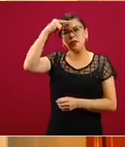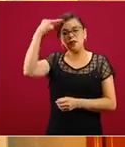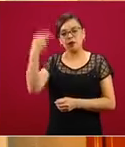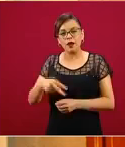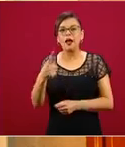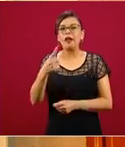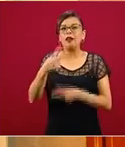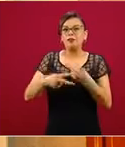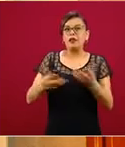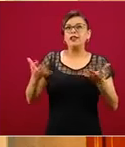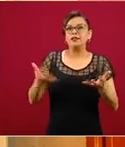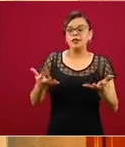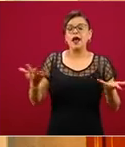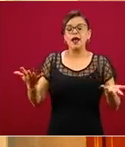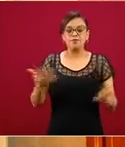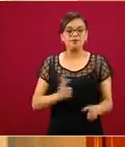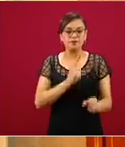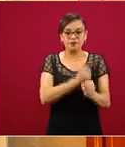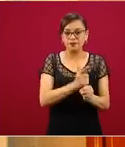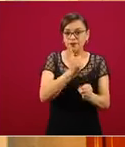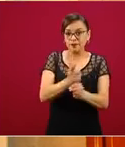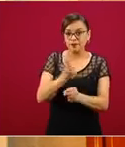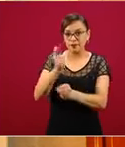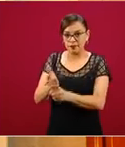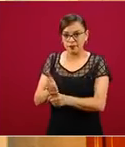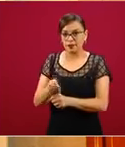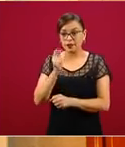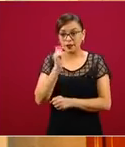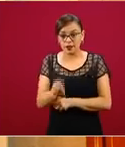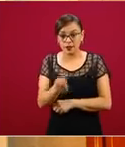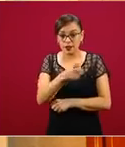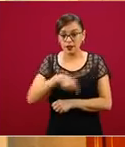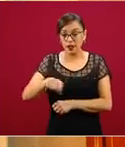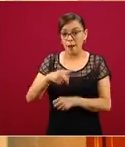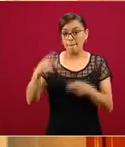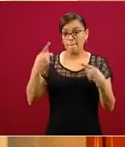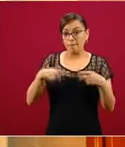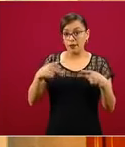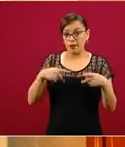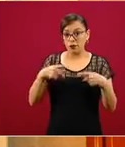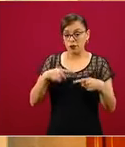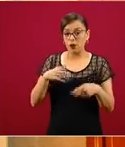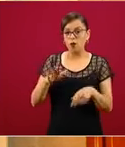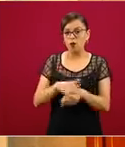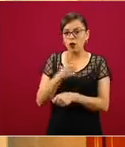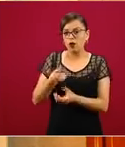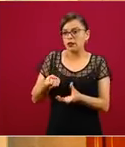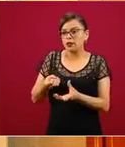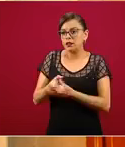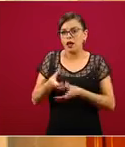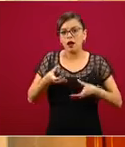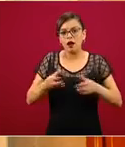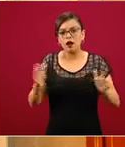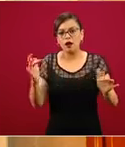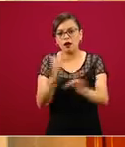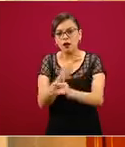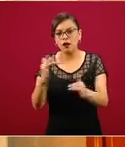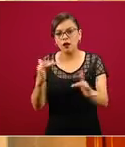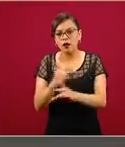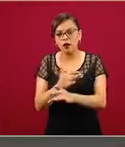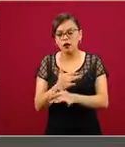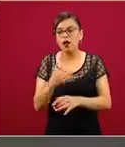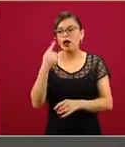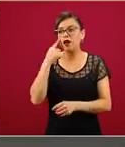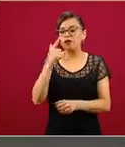Identificó cuáles son los motivadores de que una persona salga al espacio público. Y vimos muchas